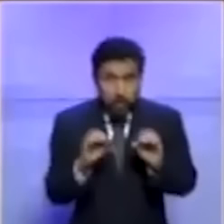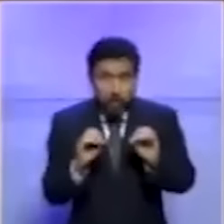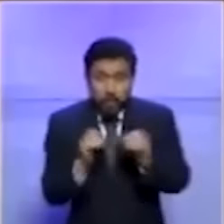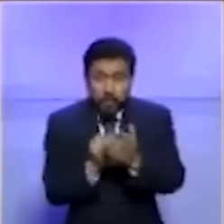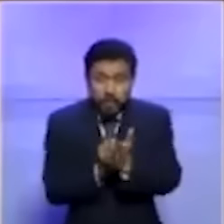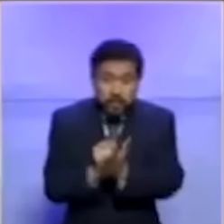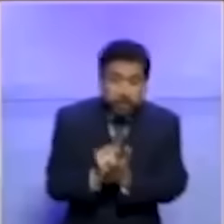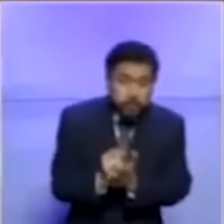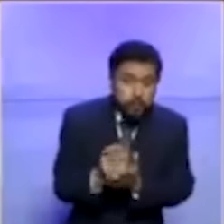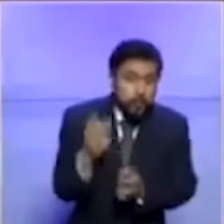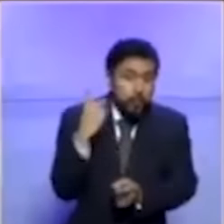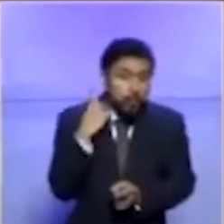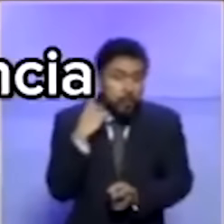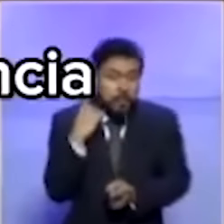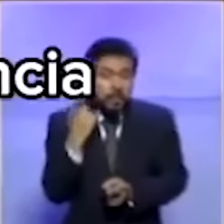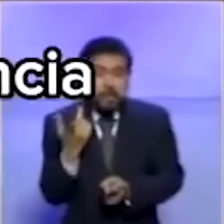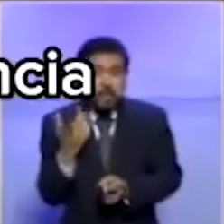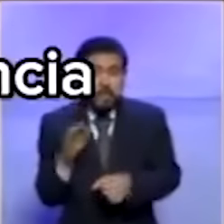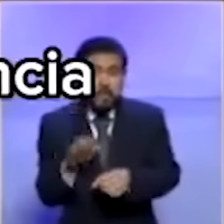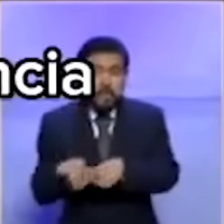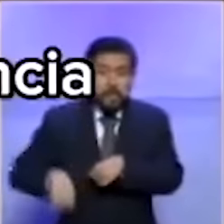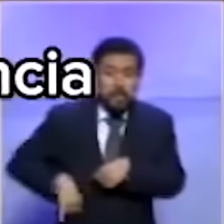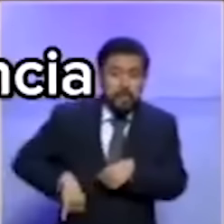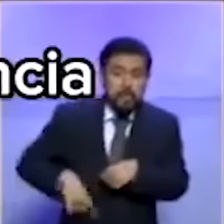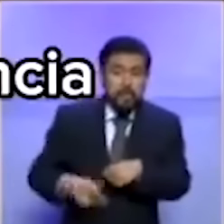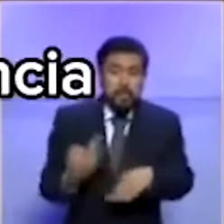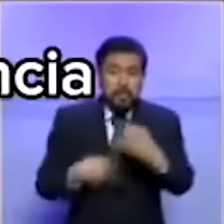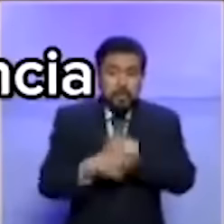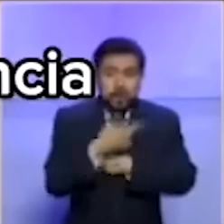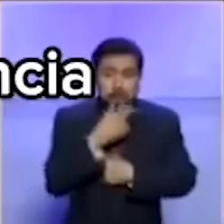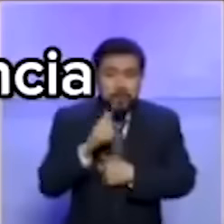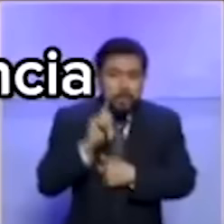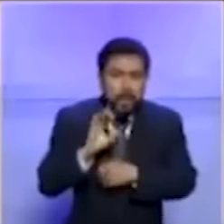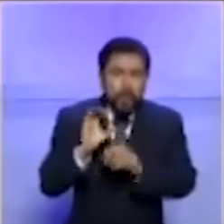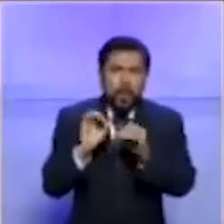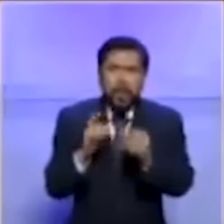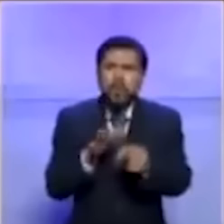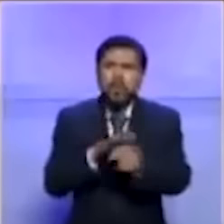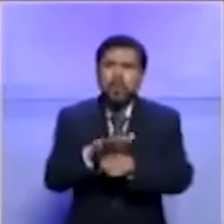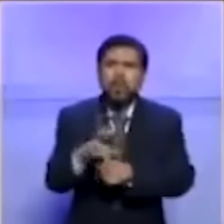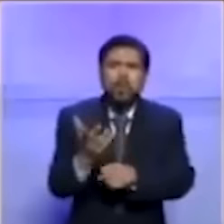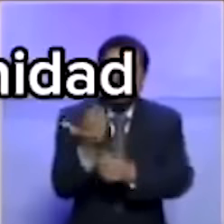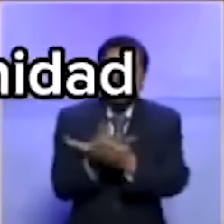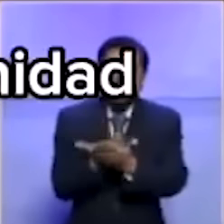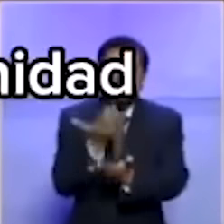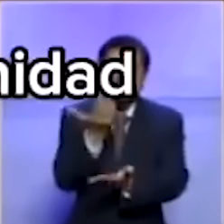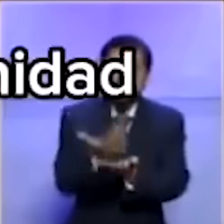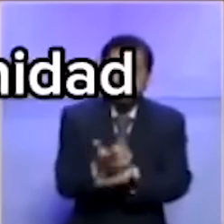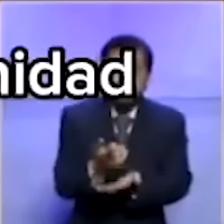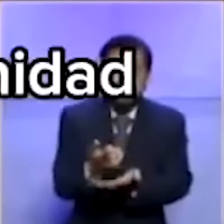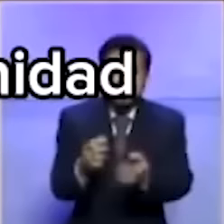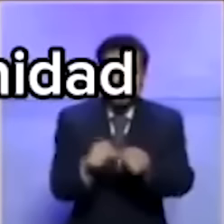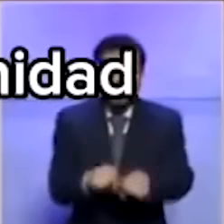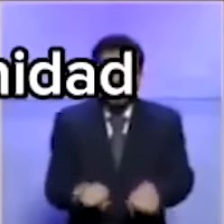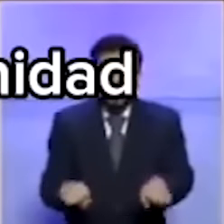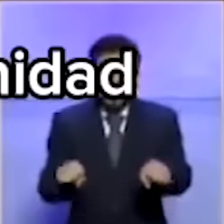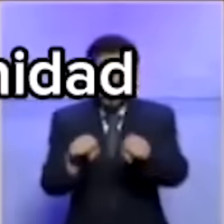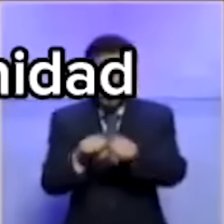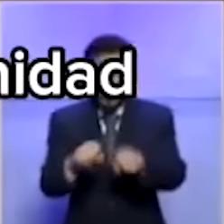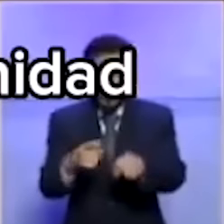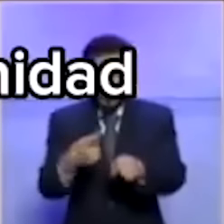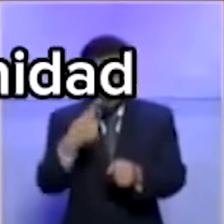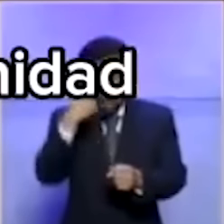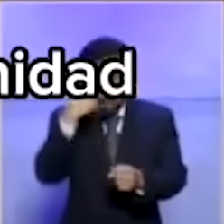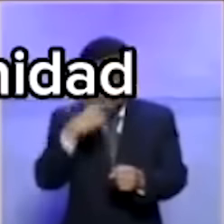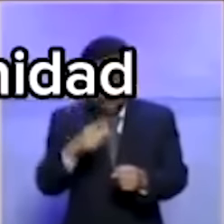decisiones políticas o si estos serán el resultado de la experiencia y la convicción por un sistema construido